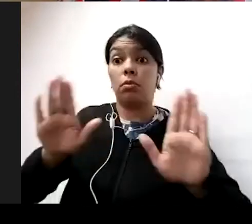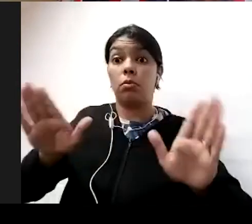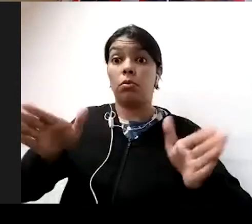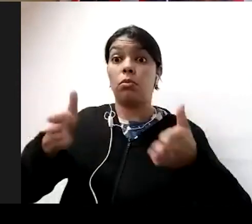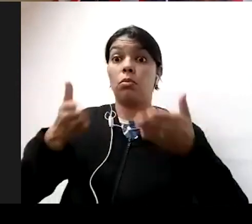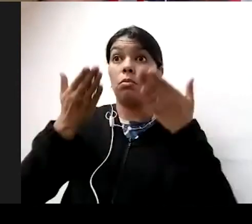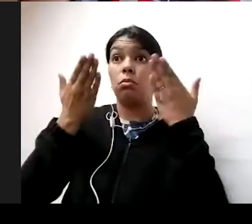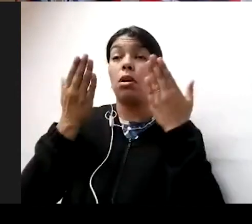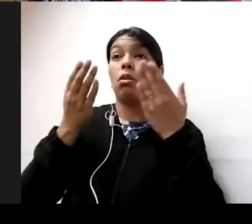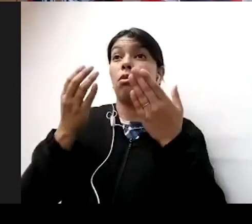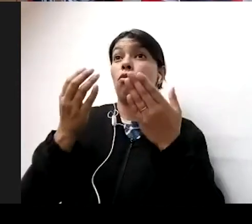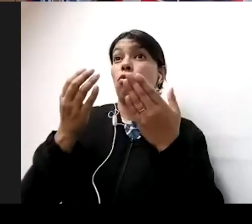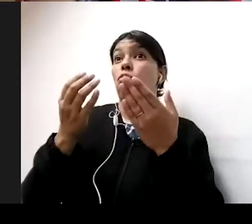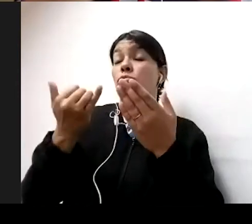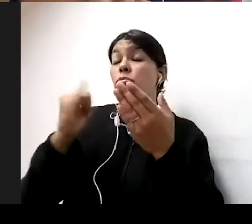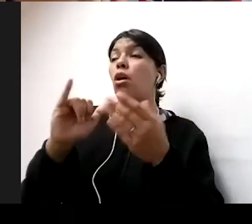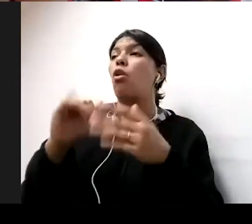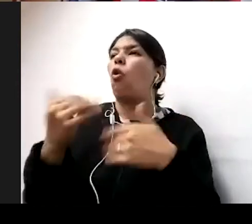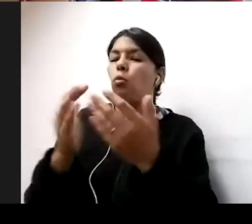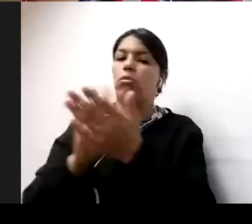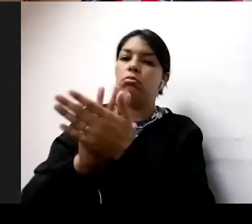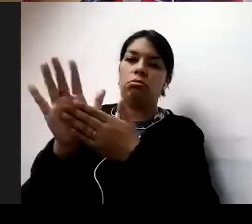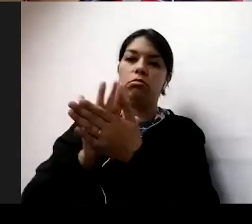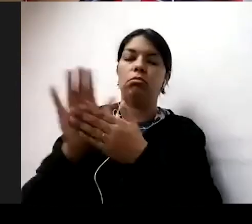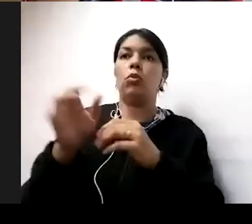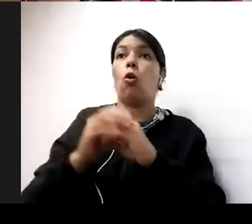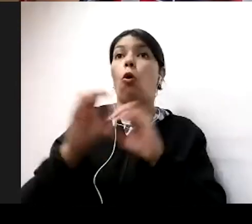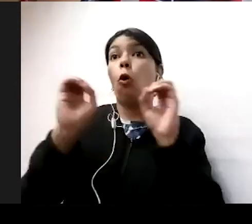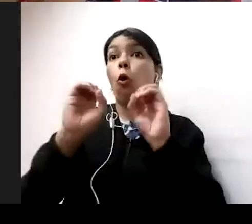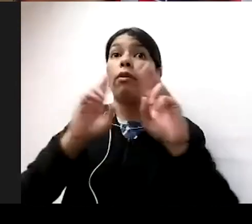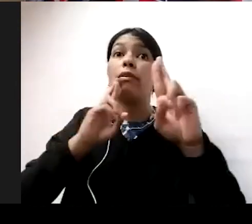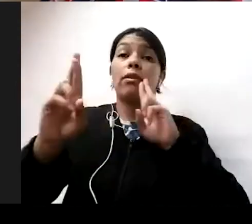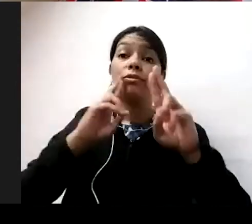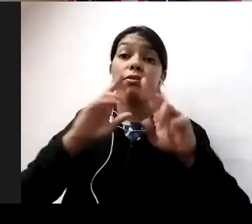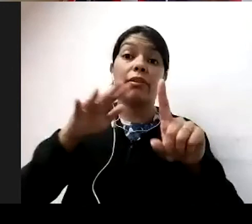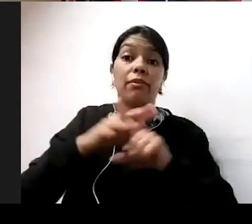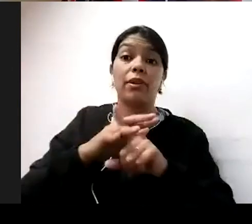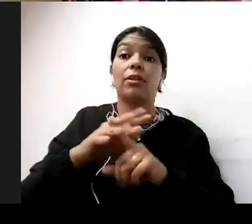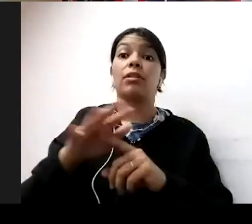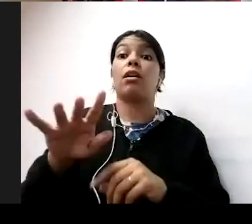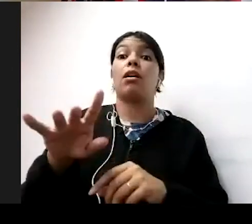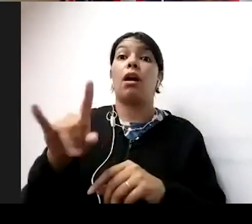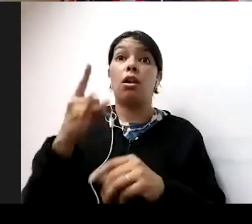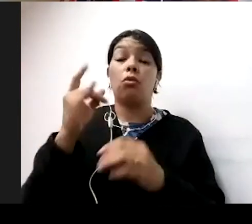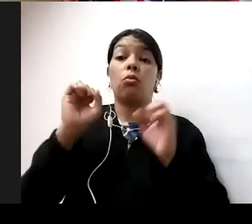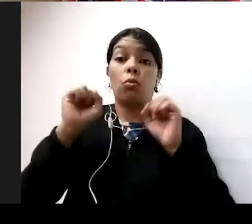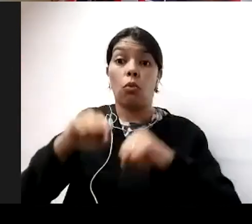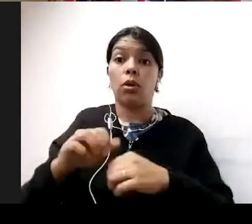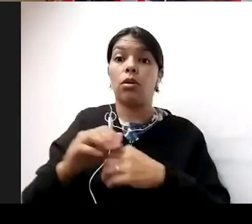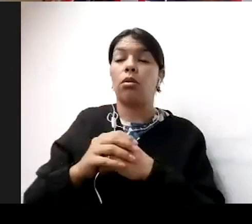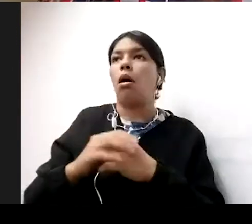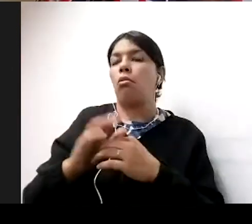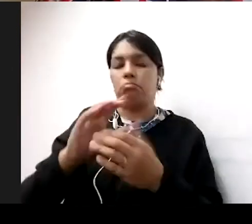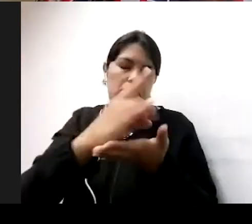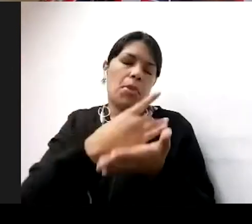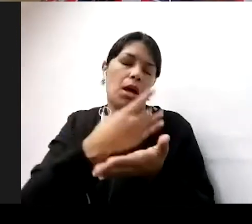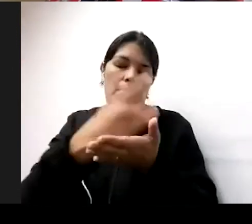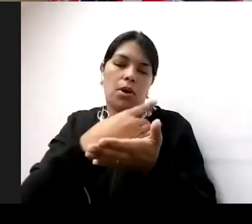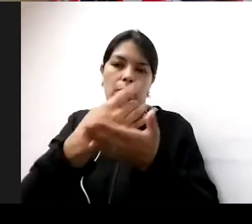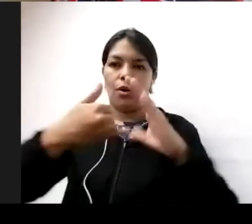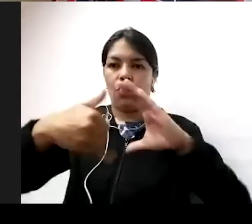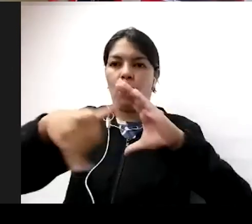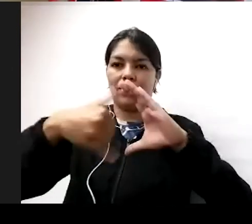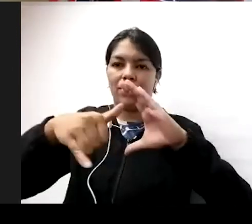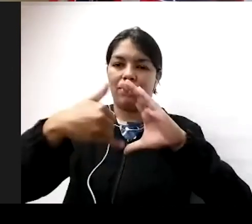en las relaciones con todos ustedes y poder recibirlo en el chat que tenemos en el grupo.